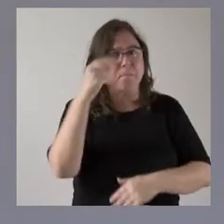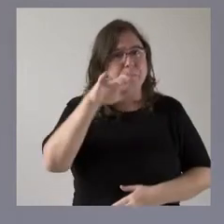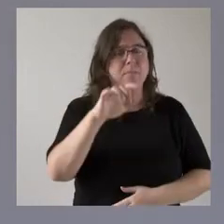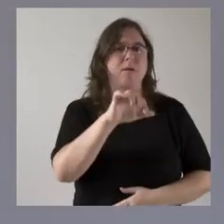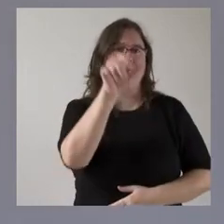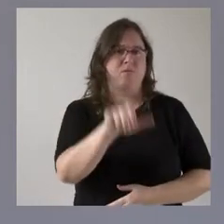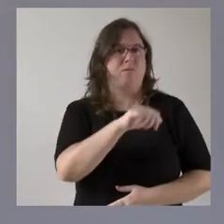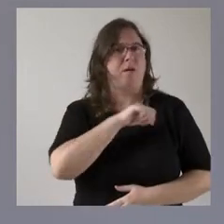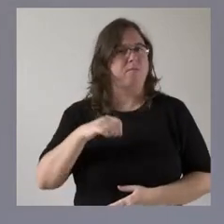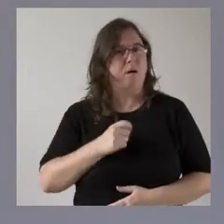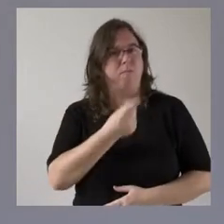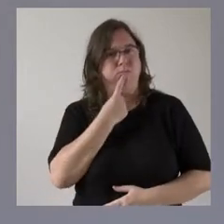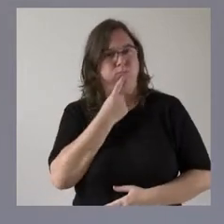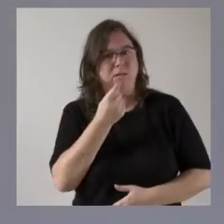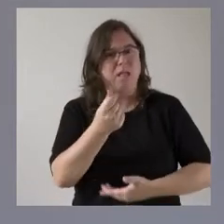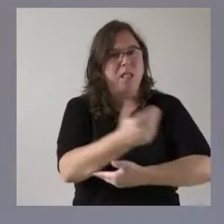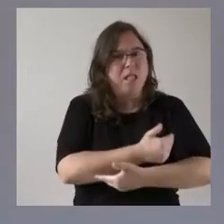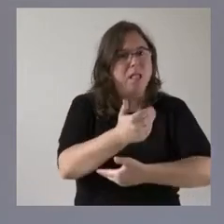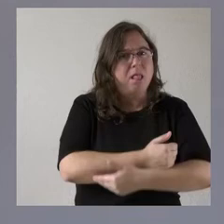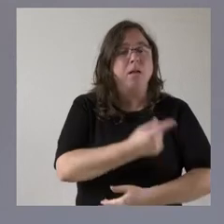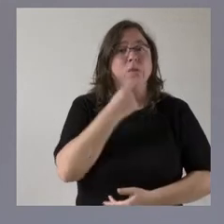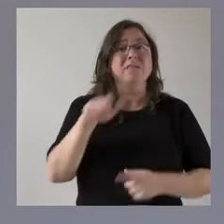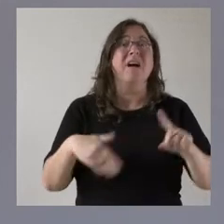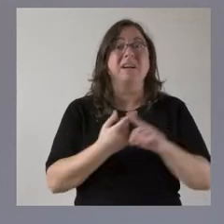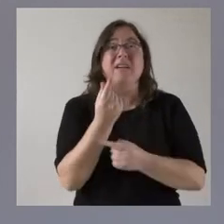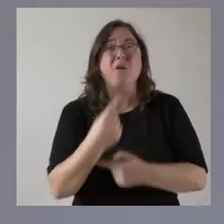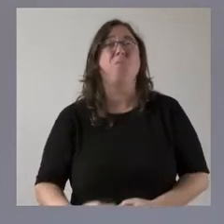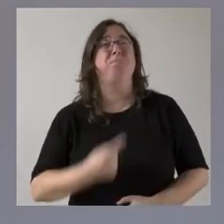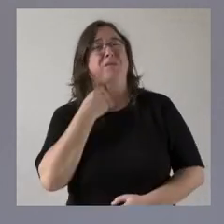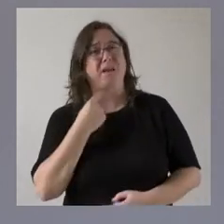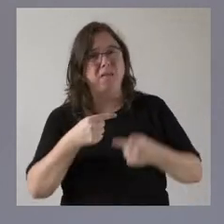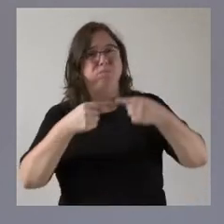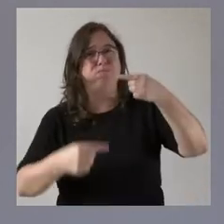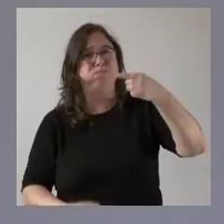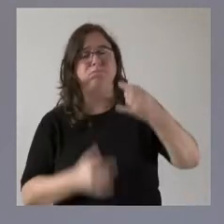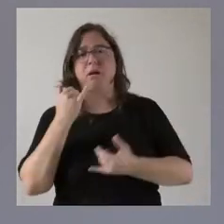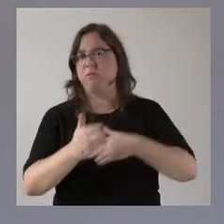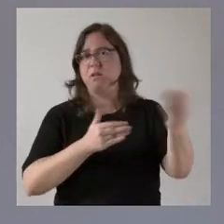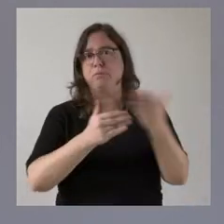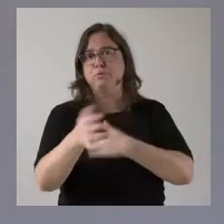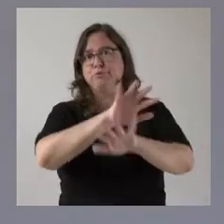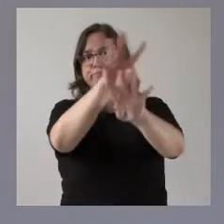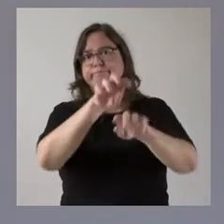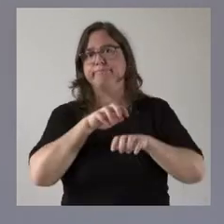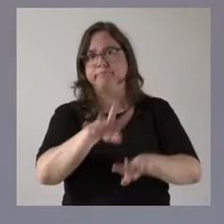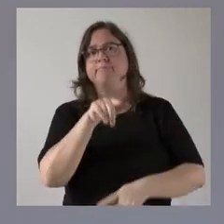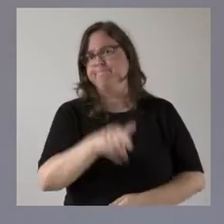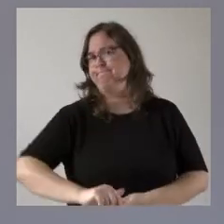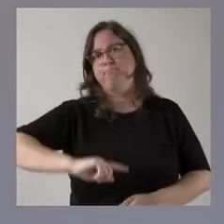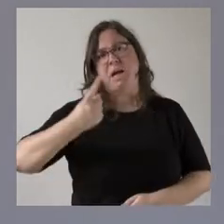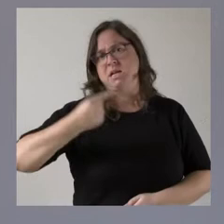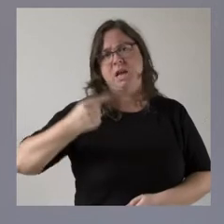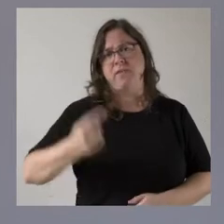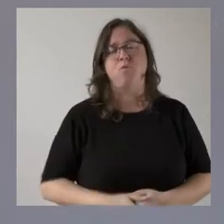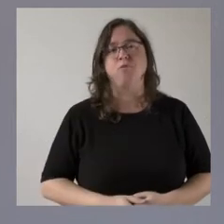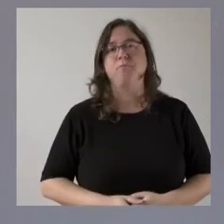manteniendo su margen de beneficio o incluso al estar en pérdidas lo cual compromete seriamente Su futuro esta Quizás es la principal sombra es